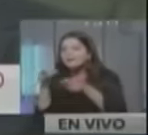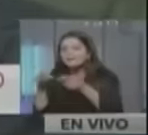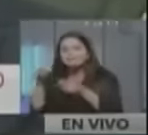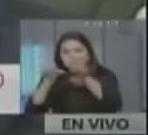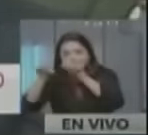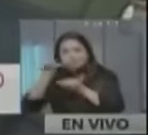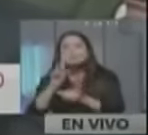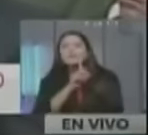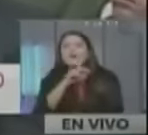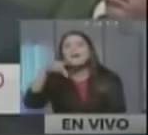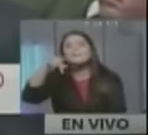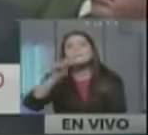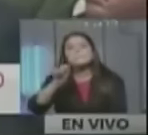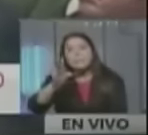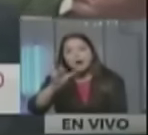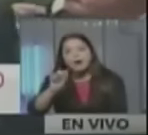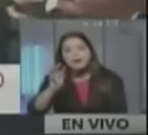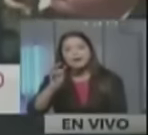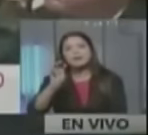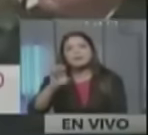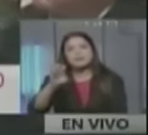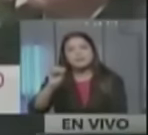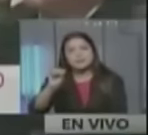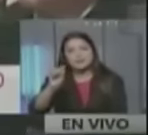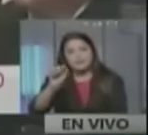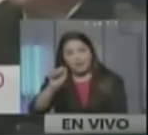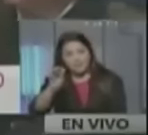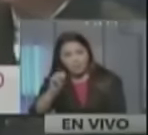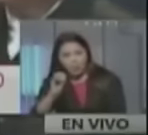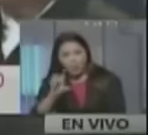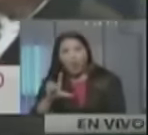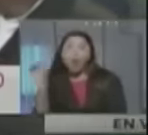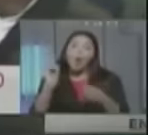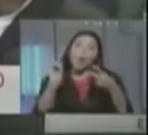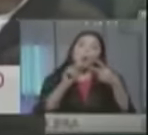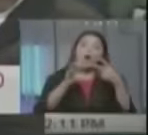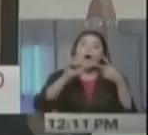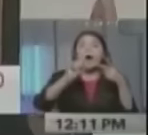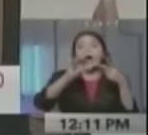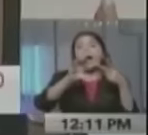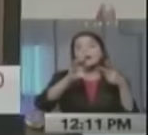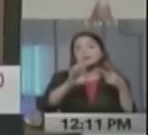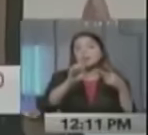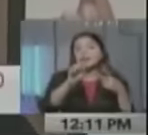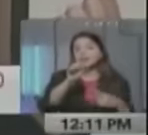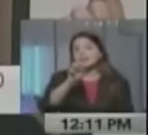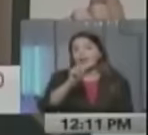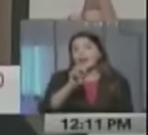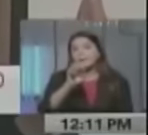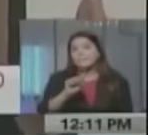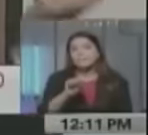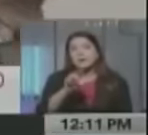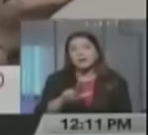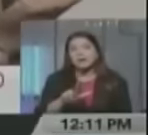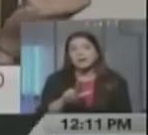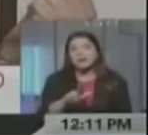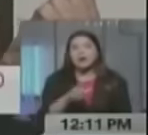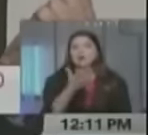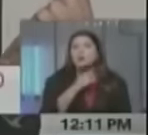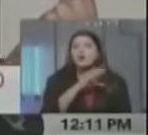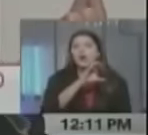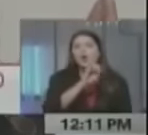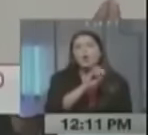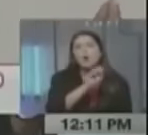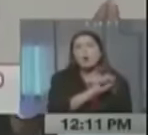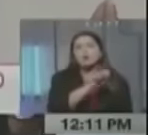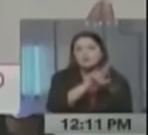es el paracetamol, tenemos el acetaminofén. Ah, que no hay Cosara, Temizar, no sé qué. Ah, bueno,